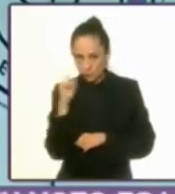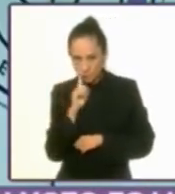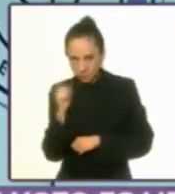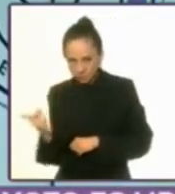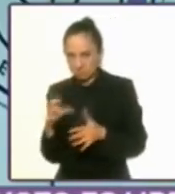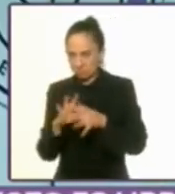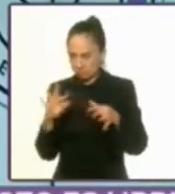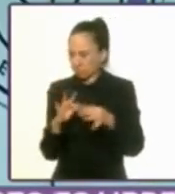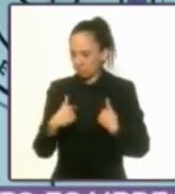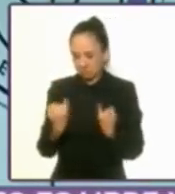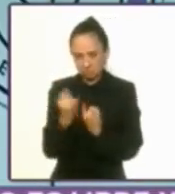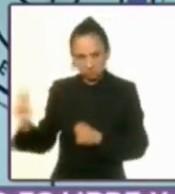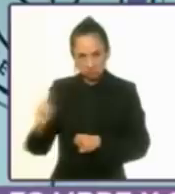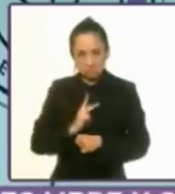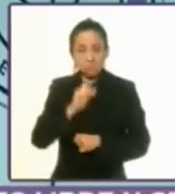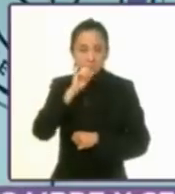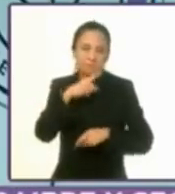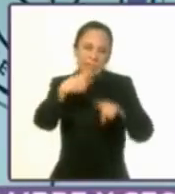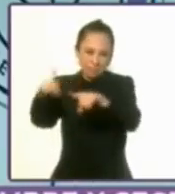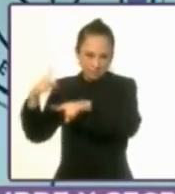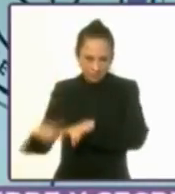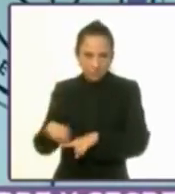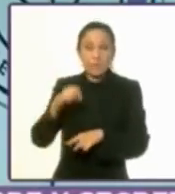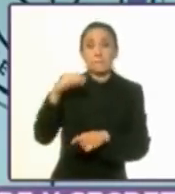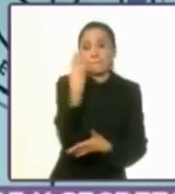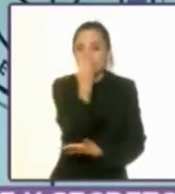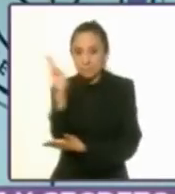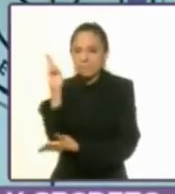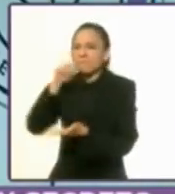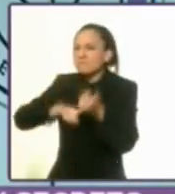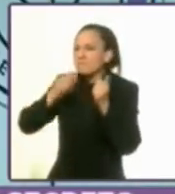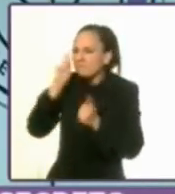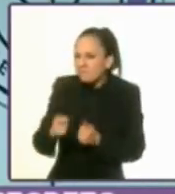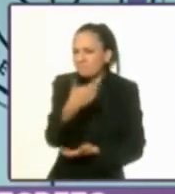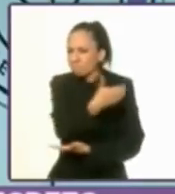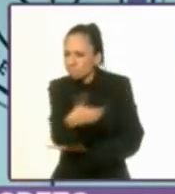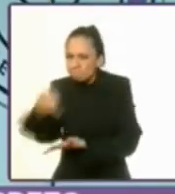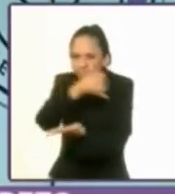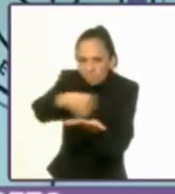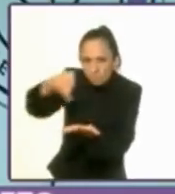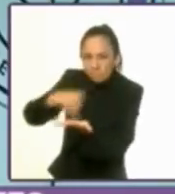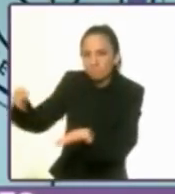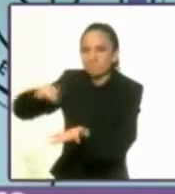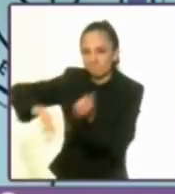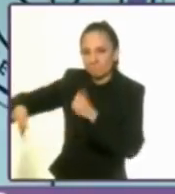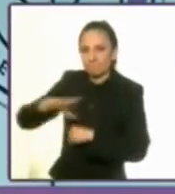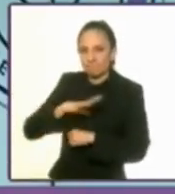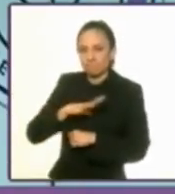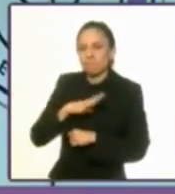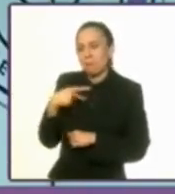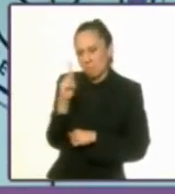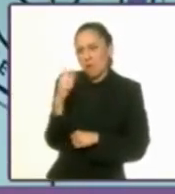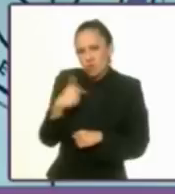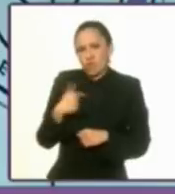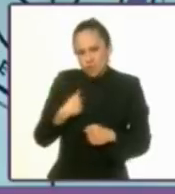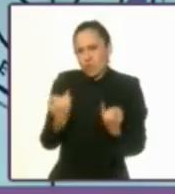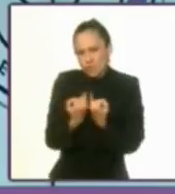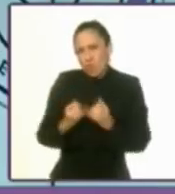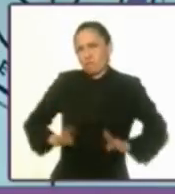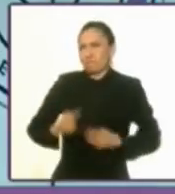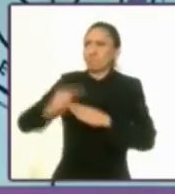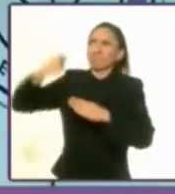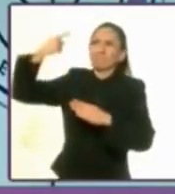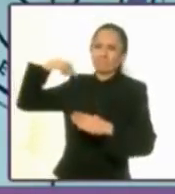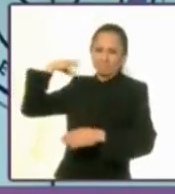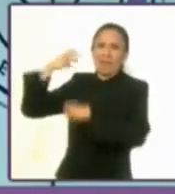vocaciones diferentes en milpa alta está la agricultura pero también nosotros yo desde hace bastantes años me dedico a